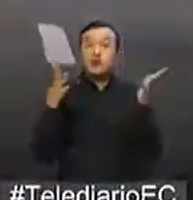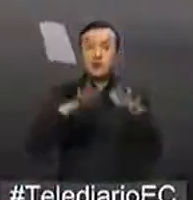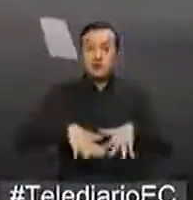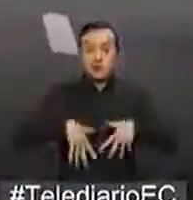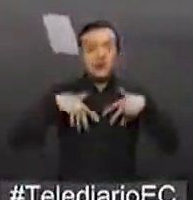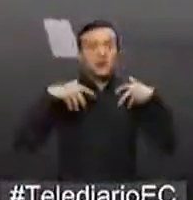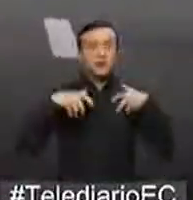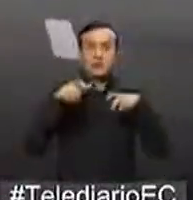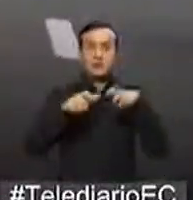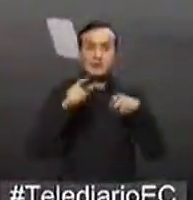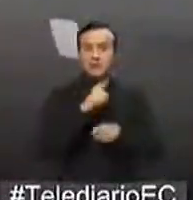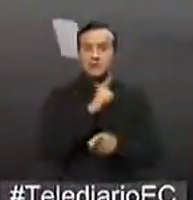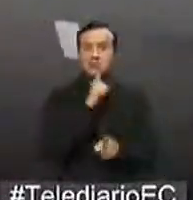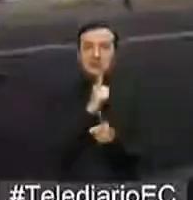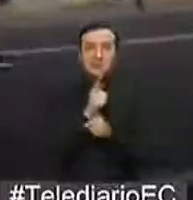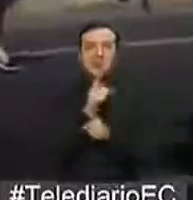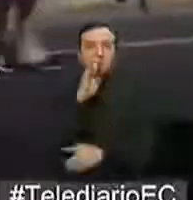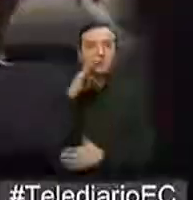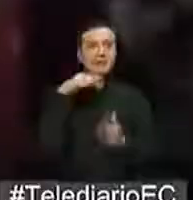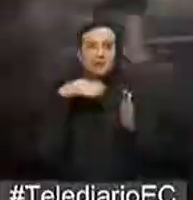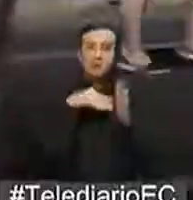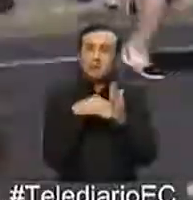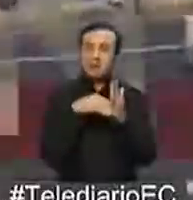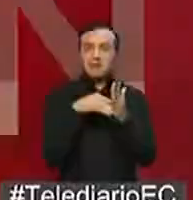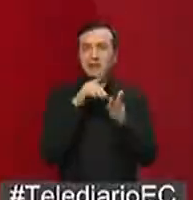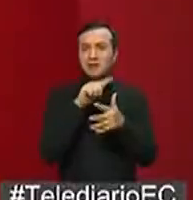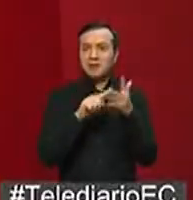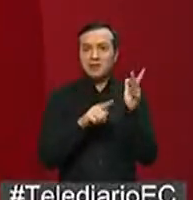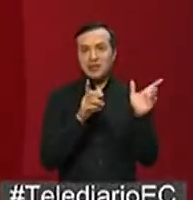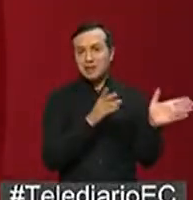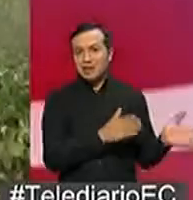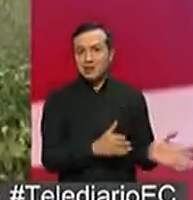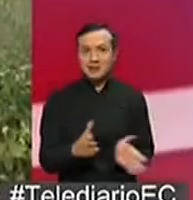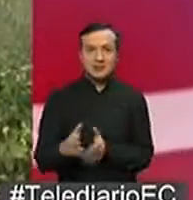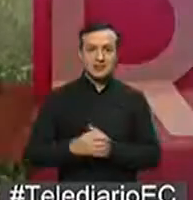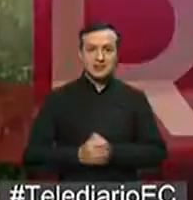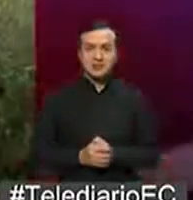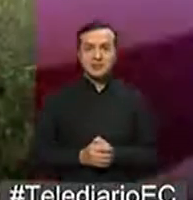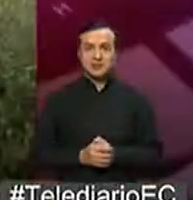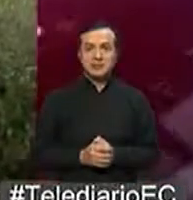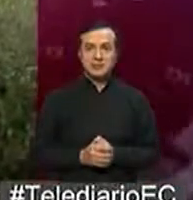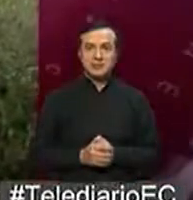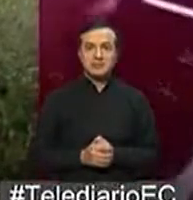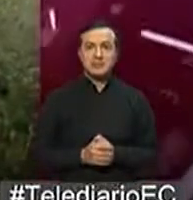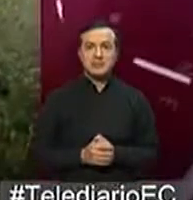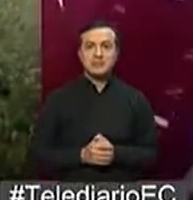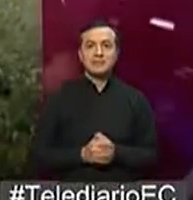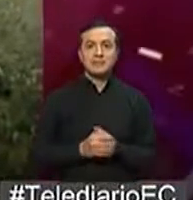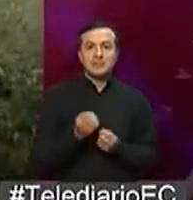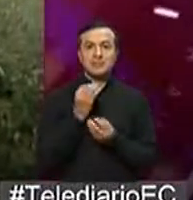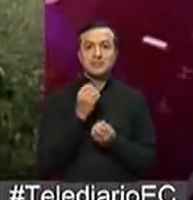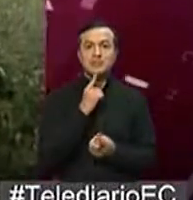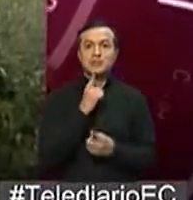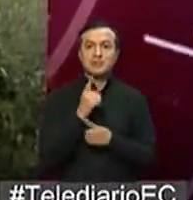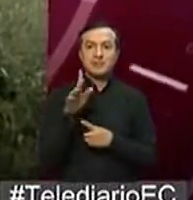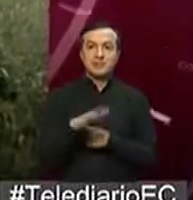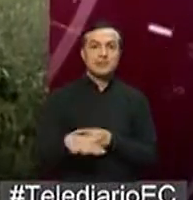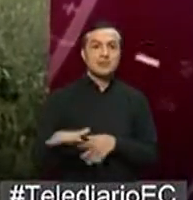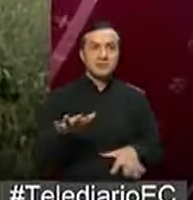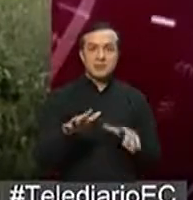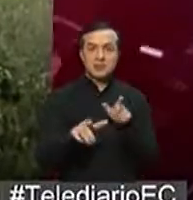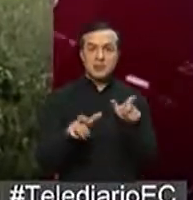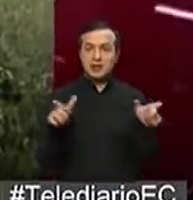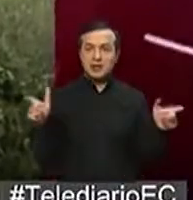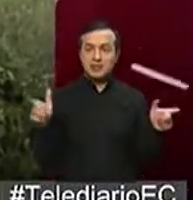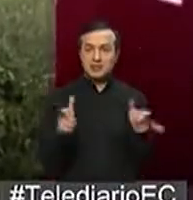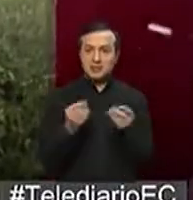con la participación de 4.000 estudiantes. Una avioneta Cessna se estrelló en Montecristi, en la provincia de